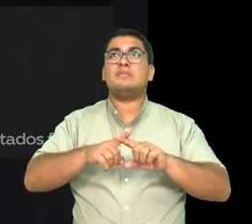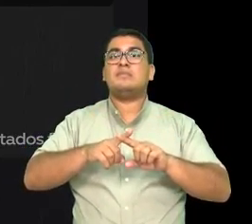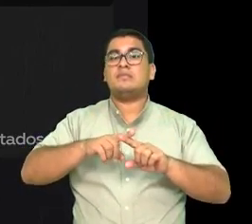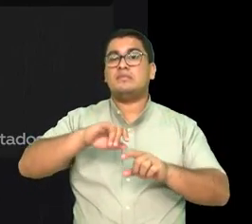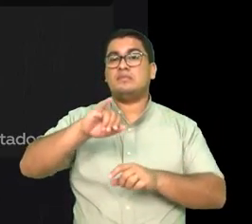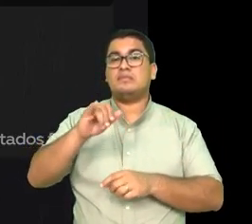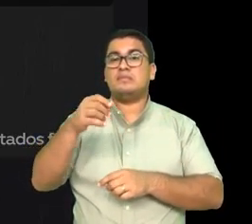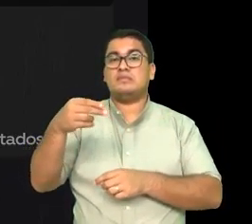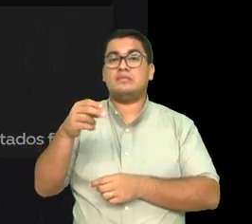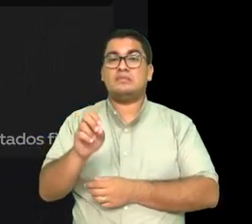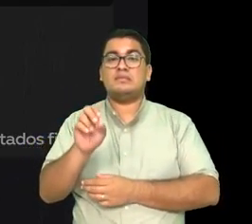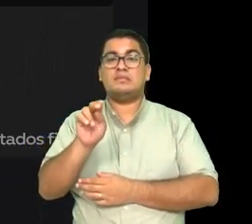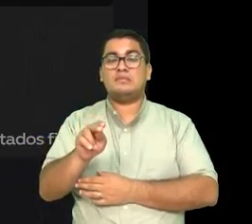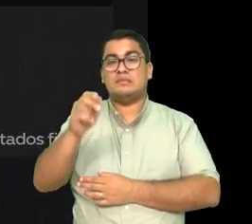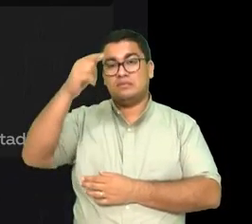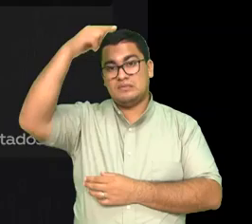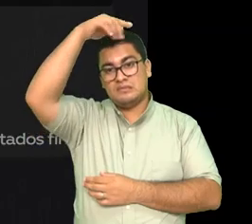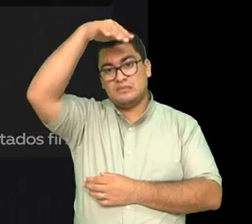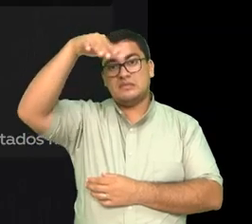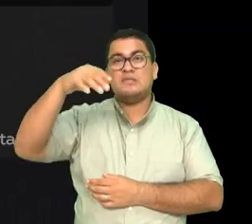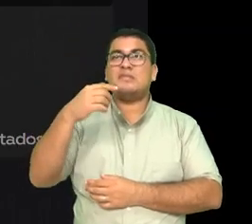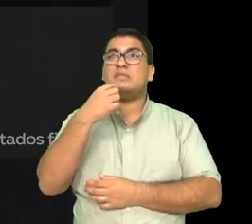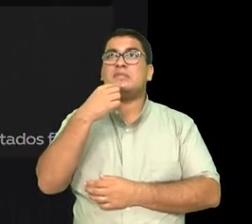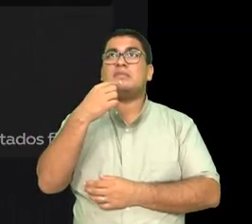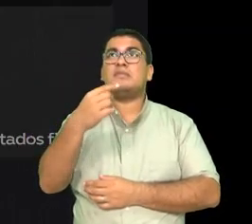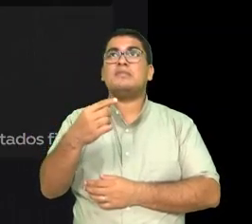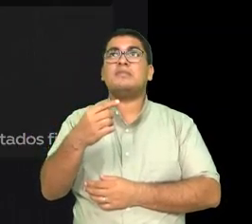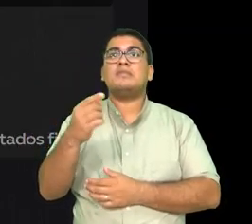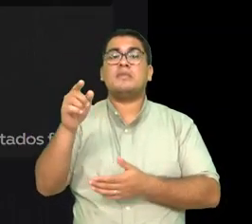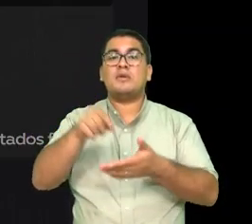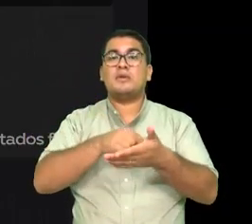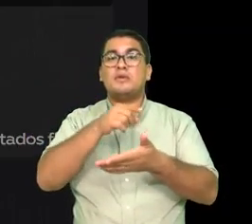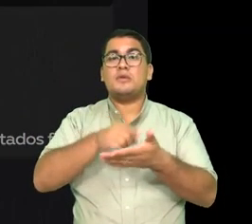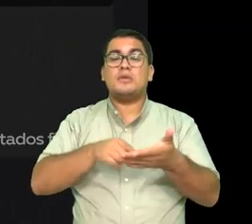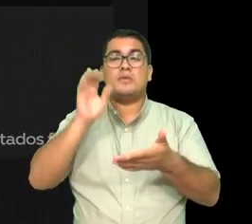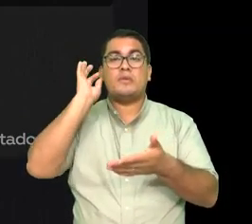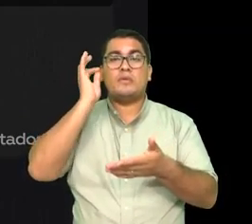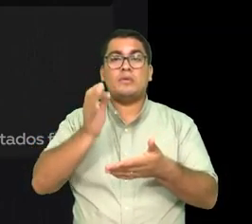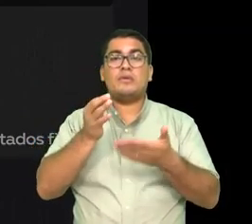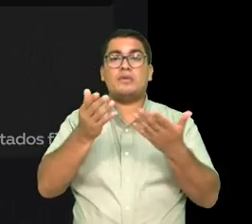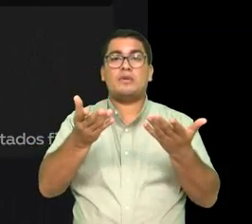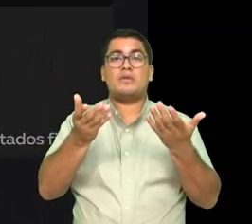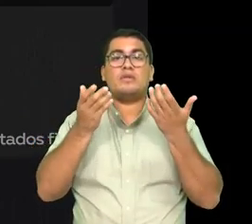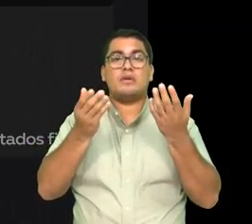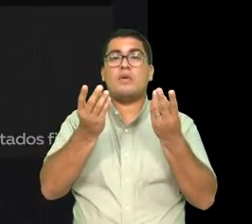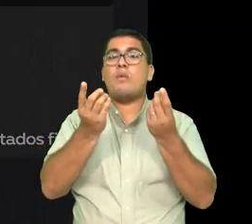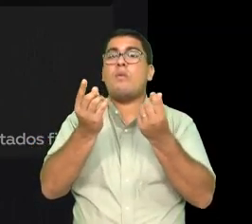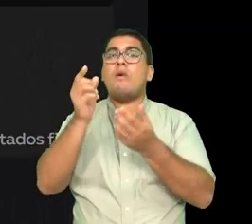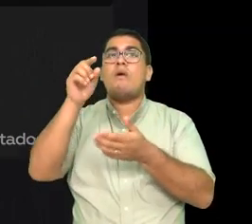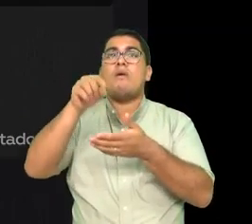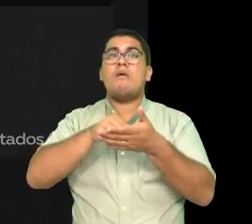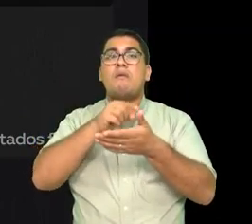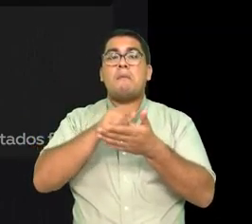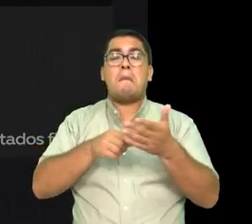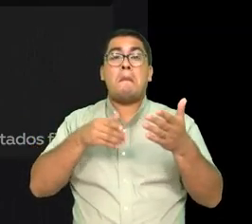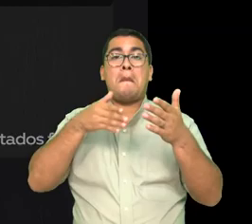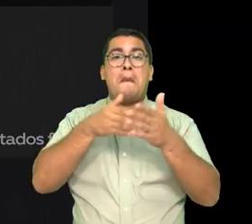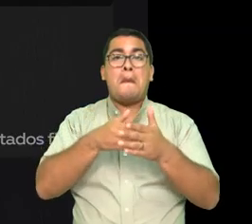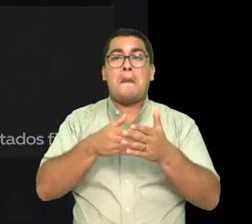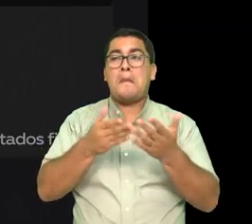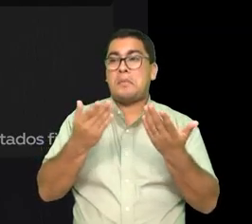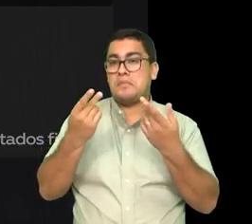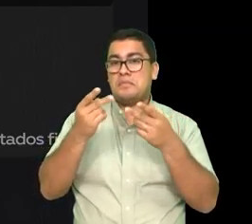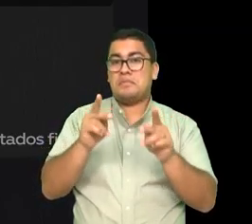Biden, Donald Trump declaró que hay fraude en las elecciones y que quiere que se pare el conteo de votos y dice estar listo